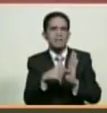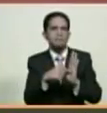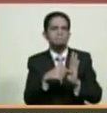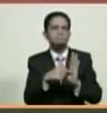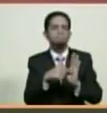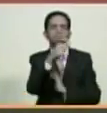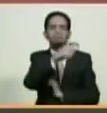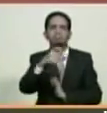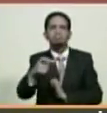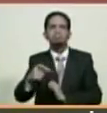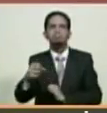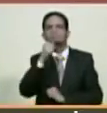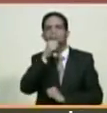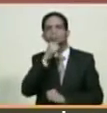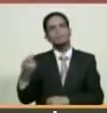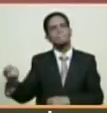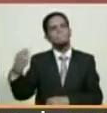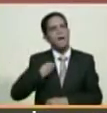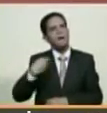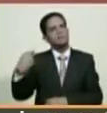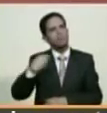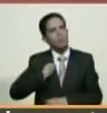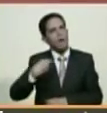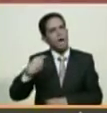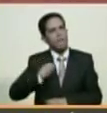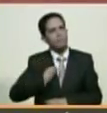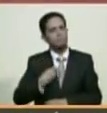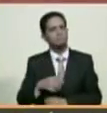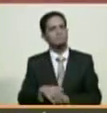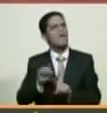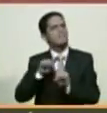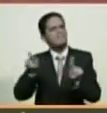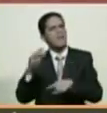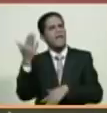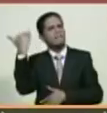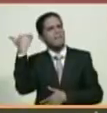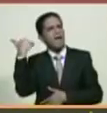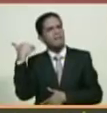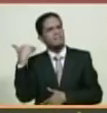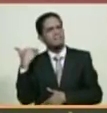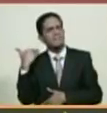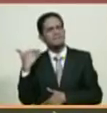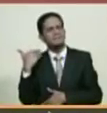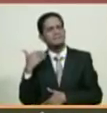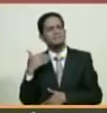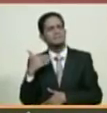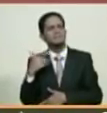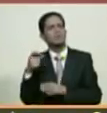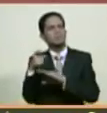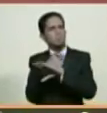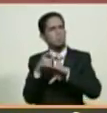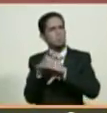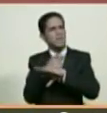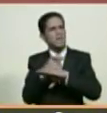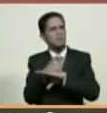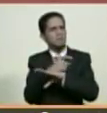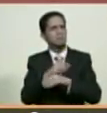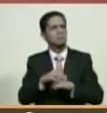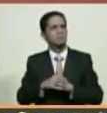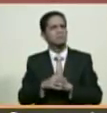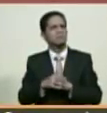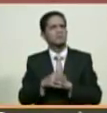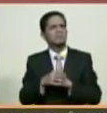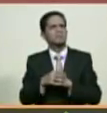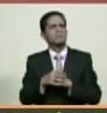4.371.358 pensionados y pensionadas. ¿Qué diferencia con aquellos tiempos terribles de la Cuarta República,